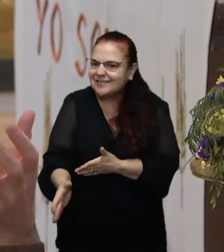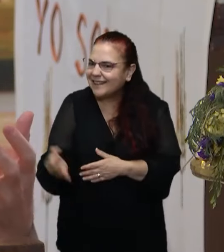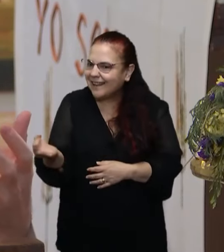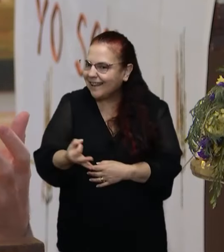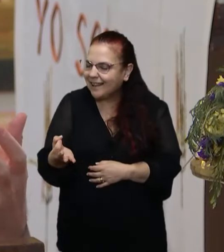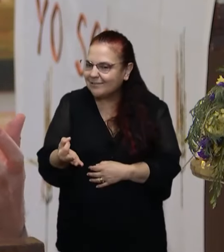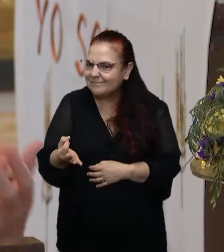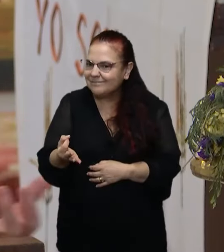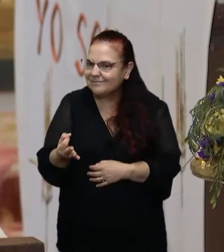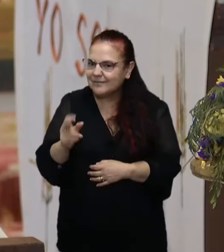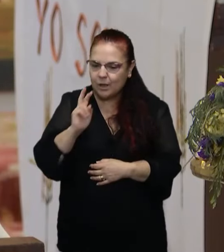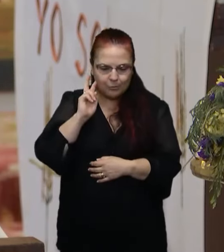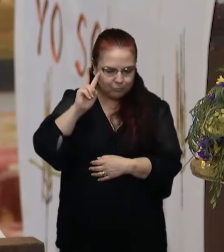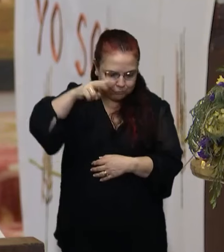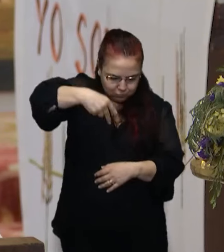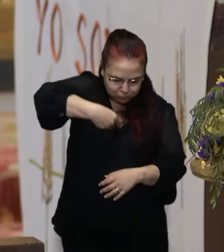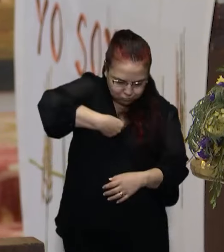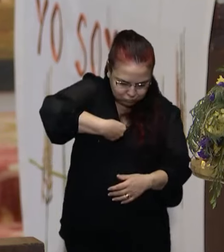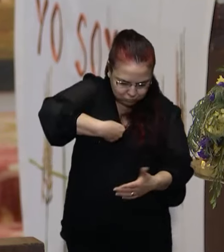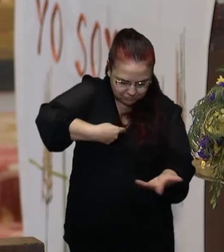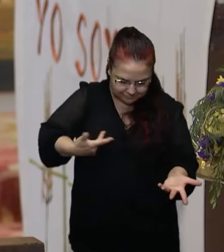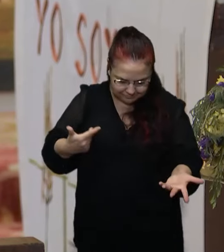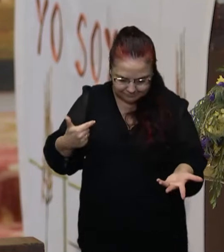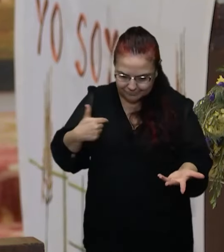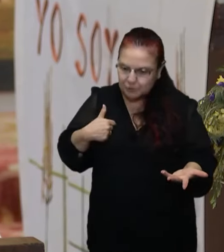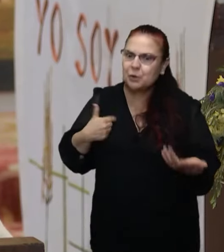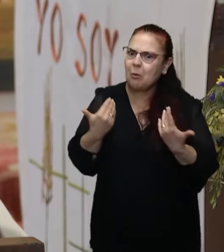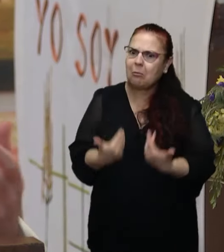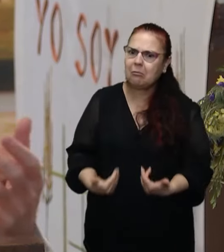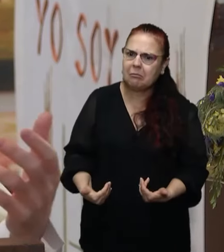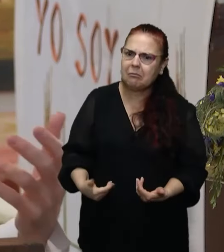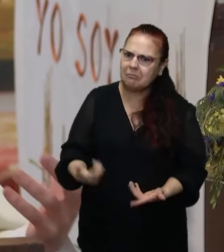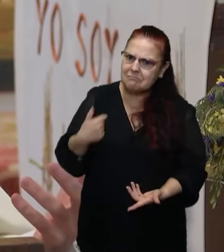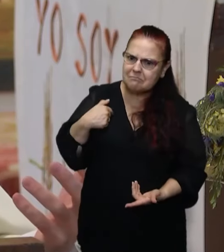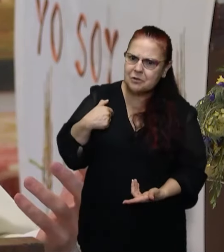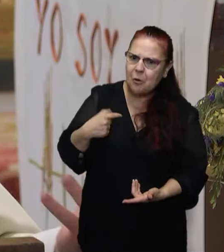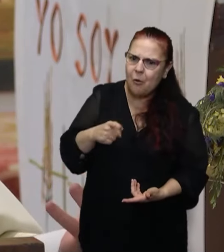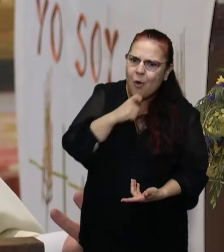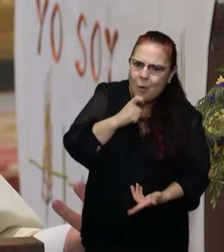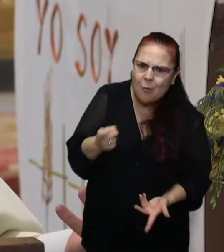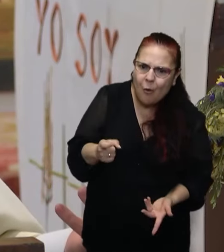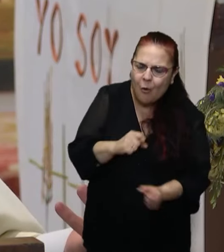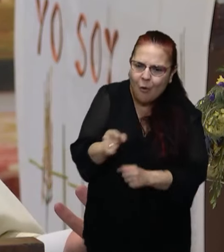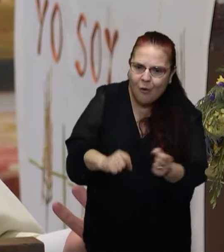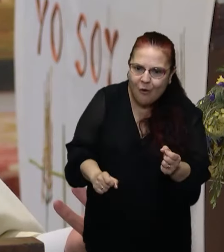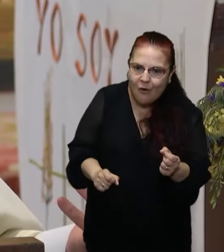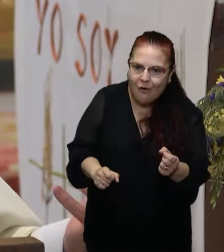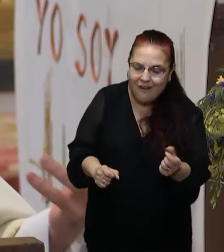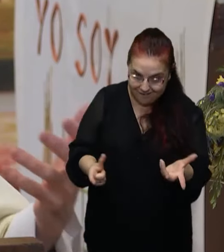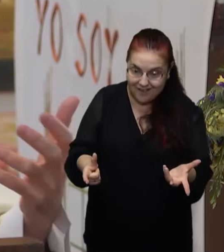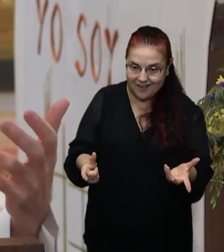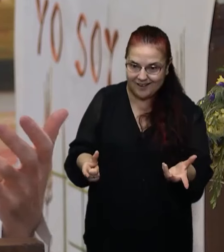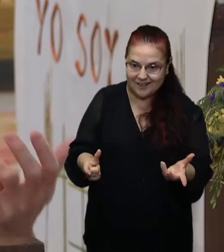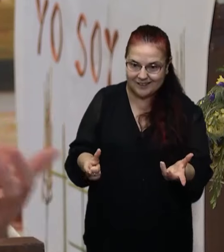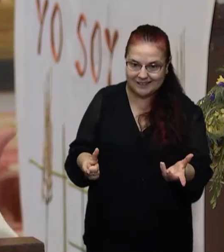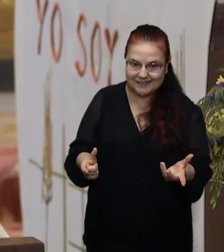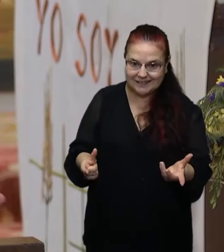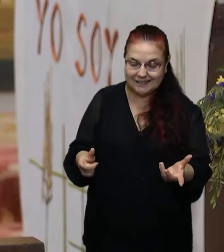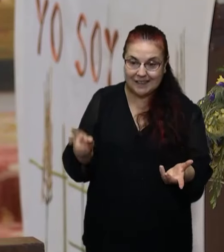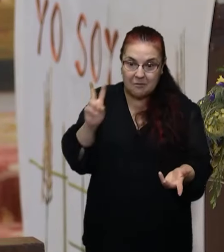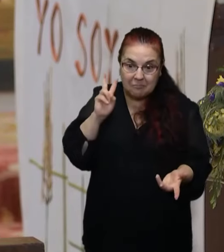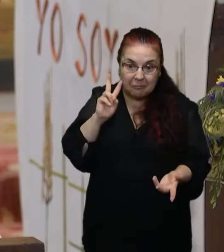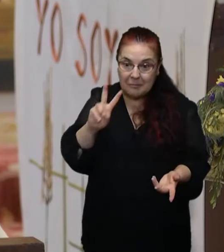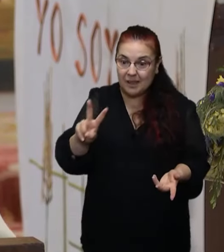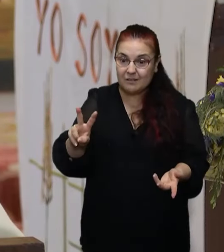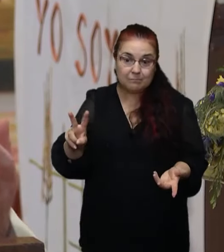verse uno mismo tal como es. Ver todas las cosas tal como